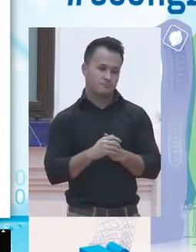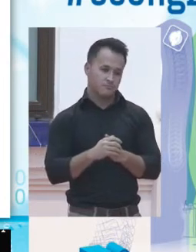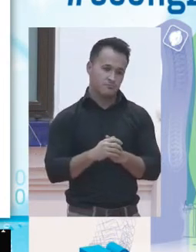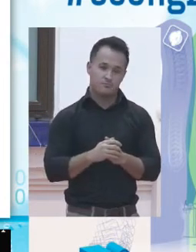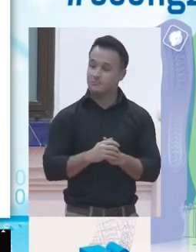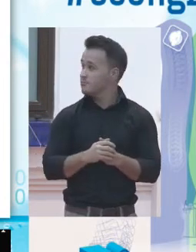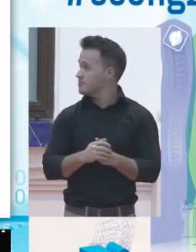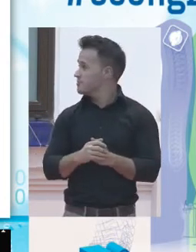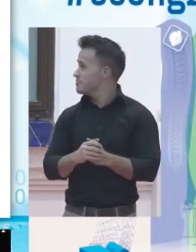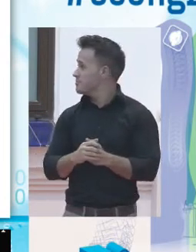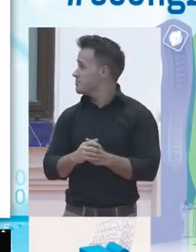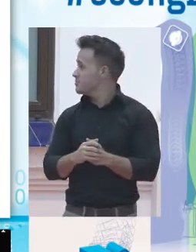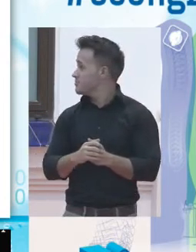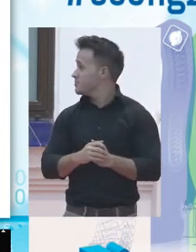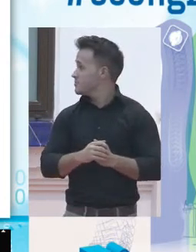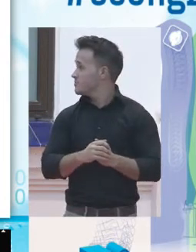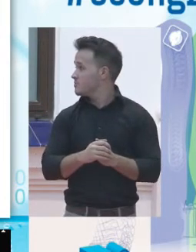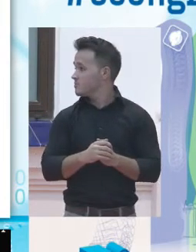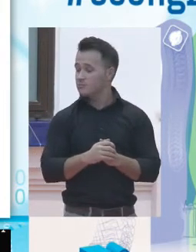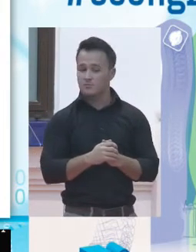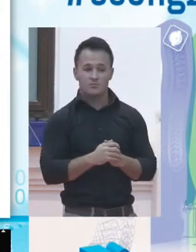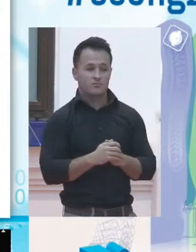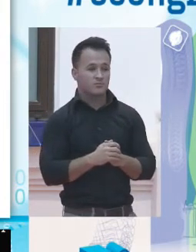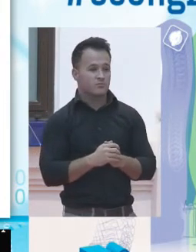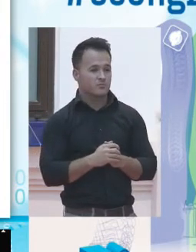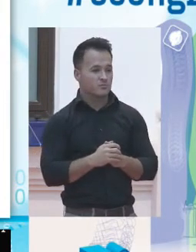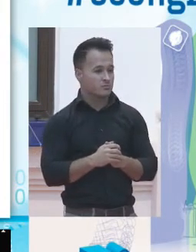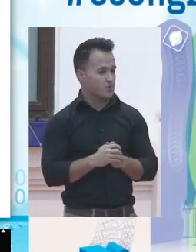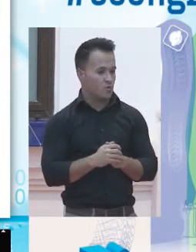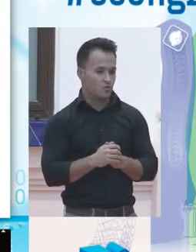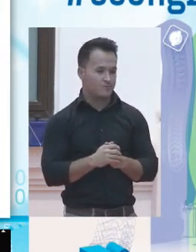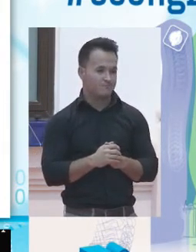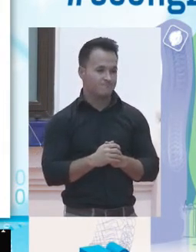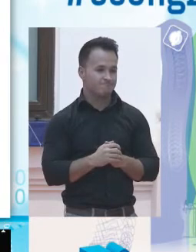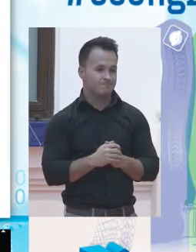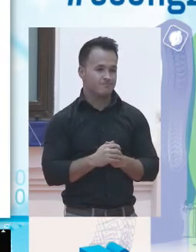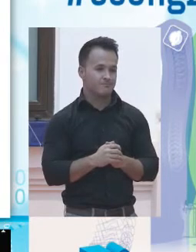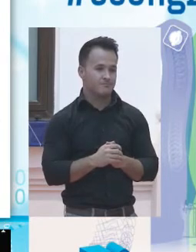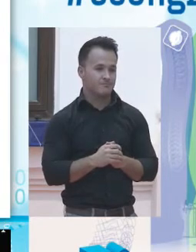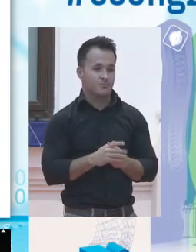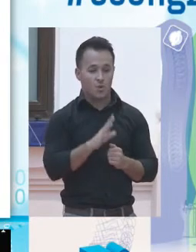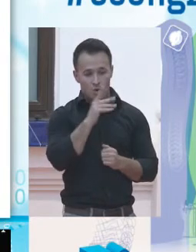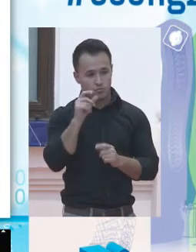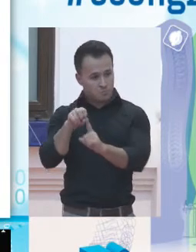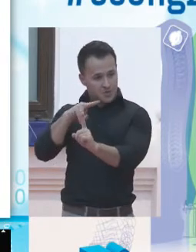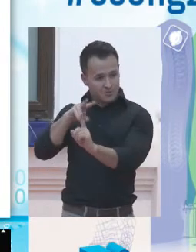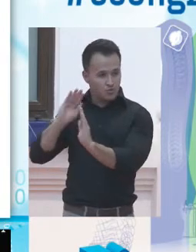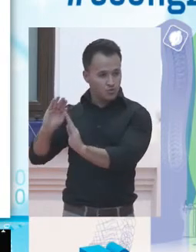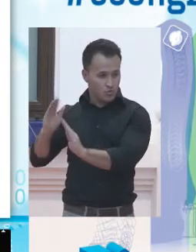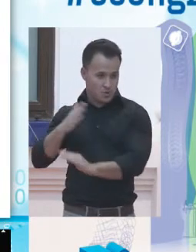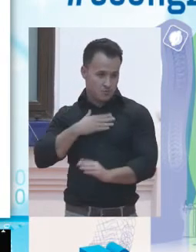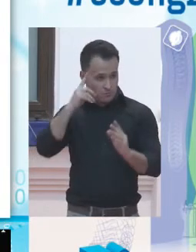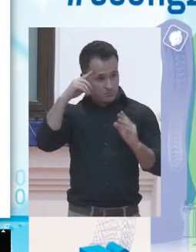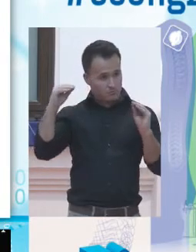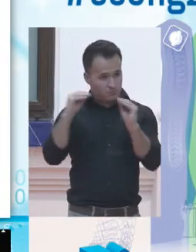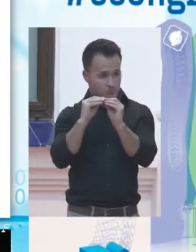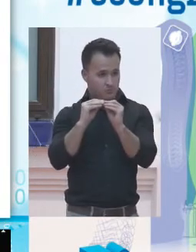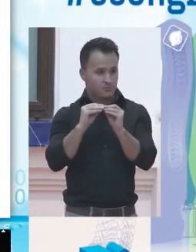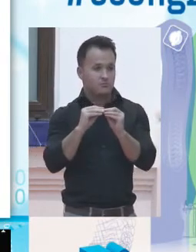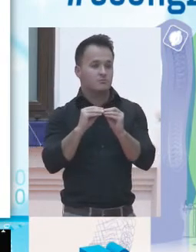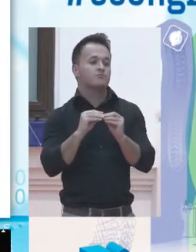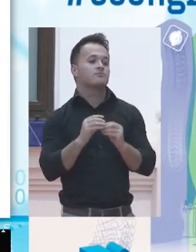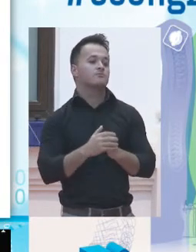slide, en por qué la visión del director general de Atos y la visión del director general de Bull coinciden en cuál es nuestro planteamiento tecnológico y que